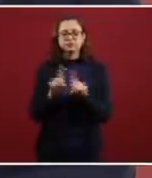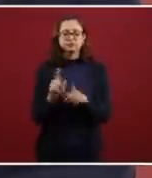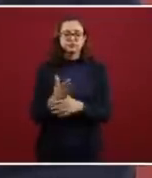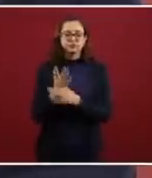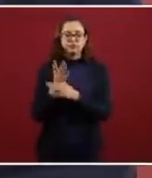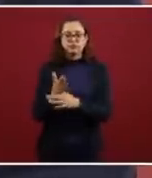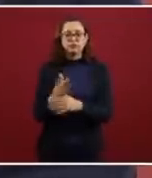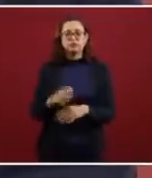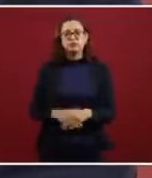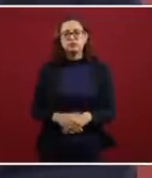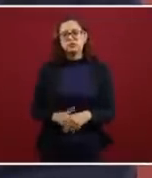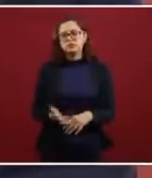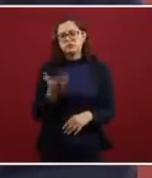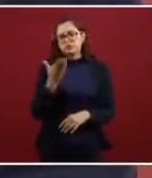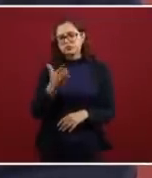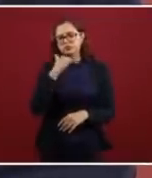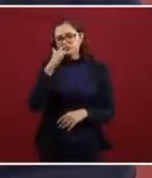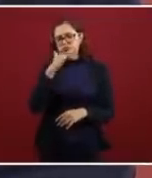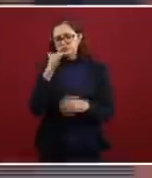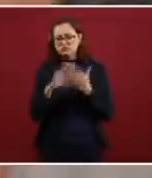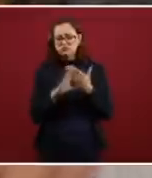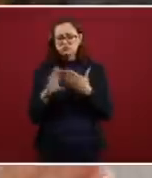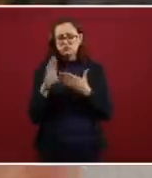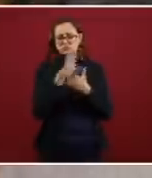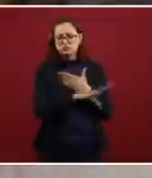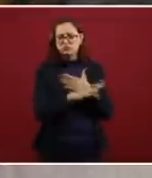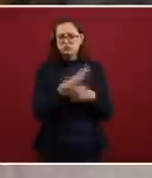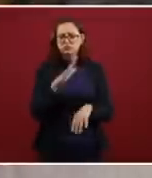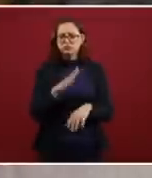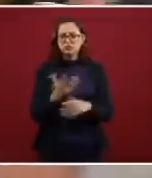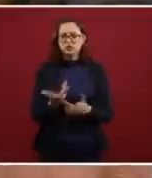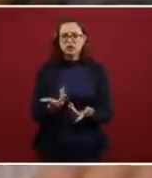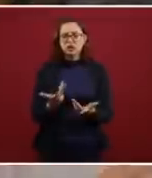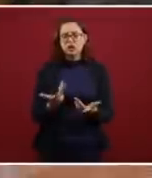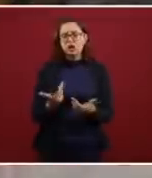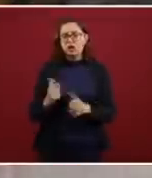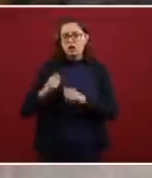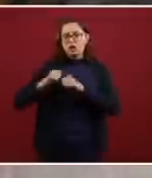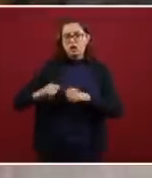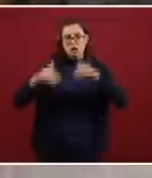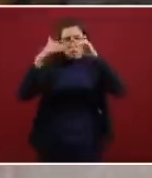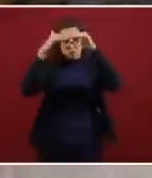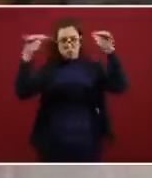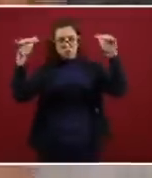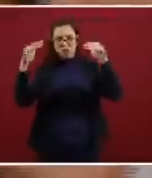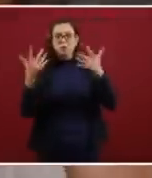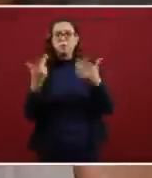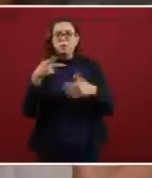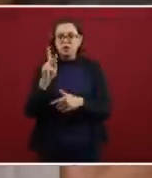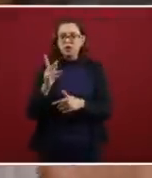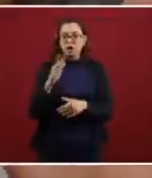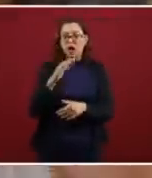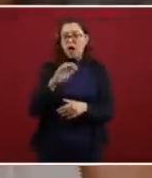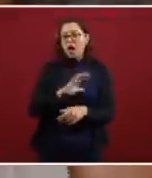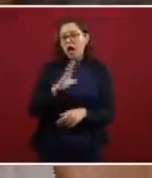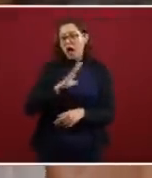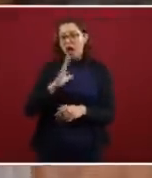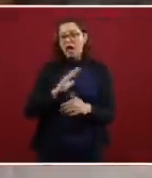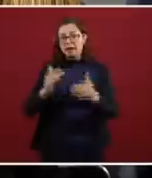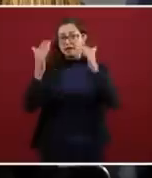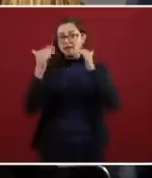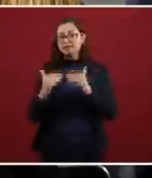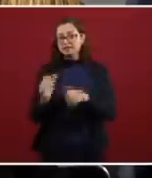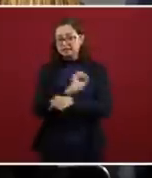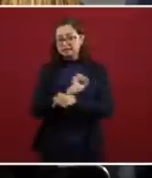si usted no combate la corrupción de mandos medios y funcionarios que se quedaron rezagados de otros